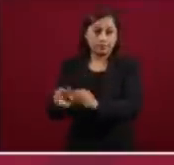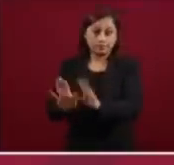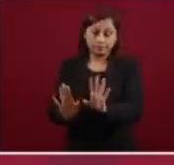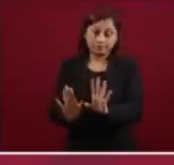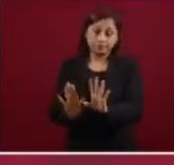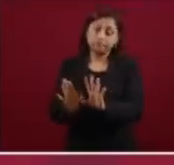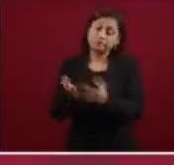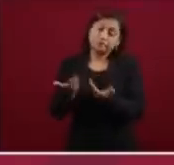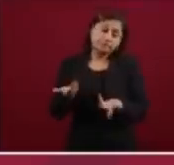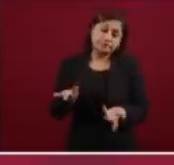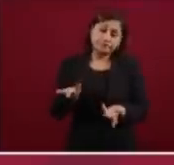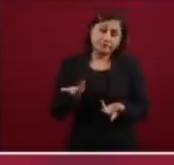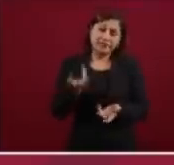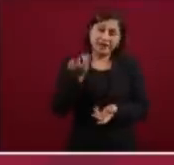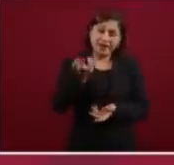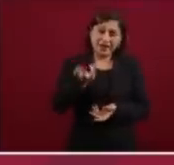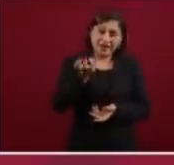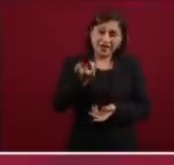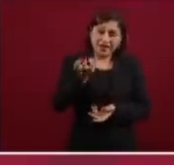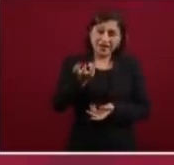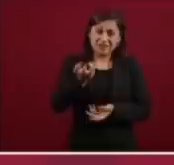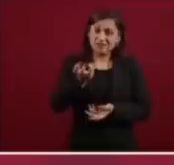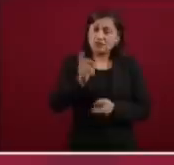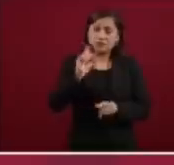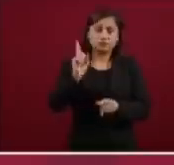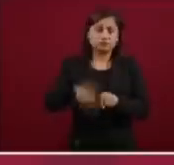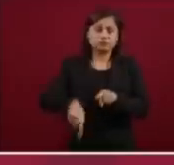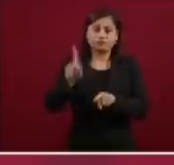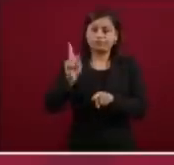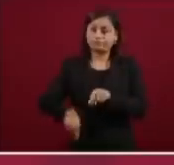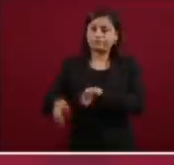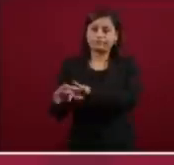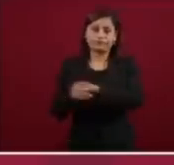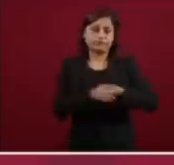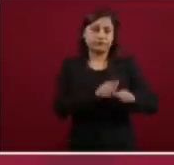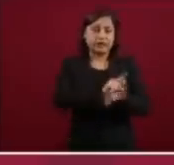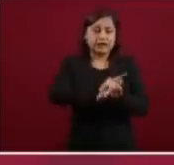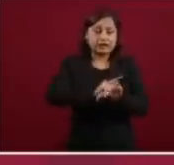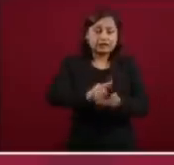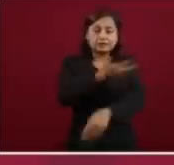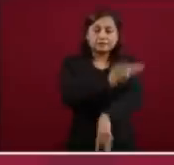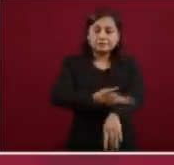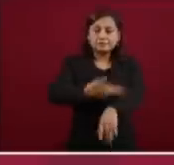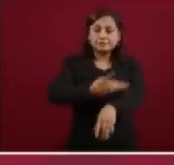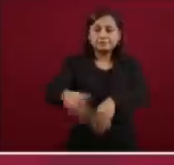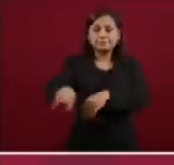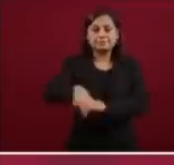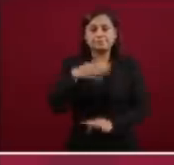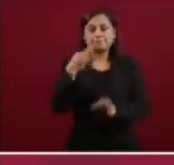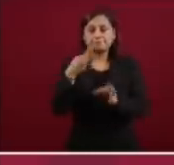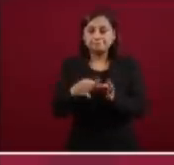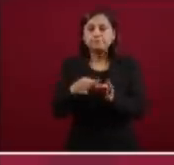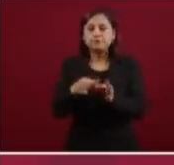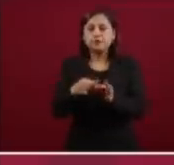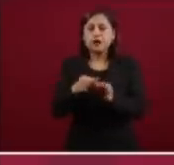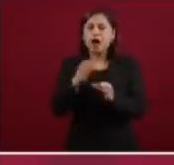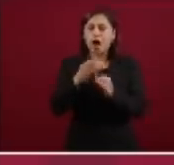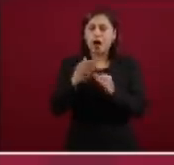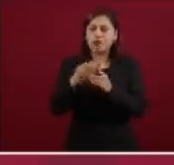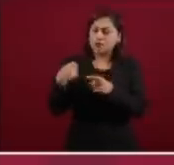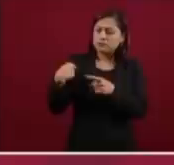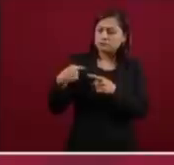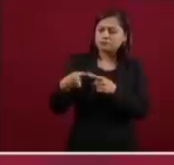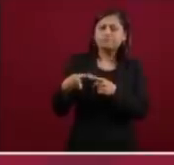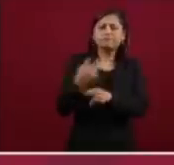entonces todo eso es lo que se está regularizando afortunadamente hay entendimiento con los gobernadores vamos bien